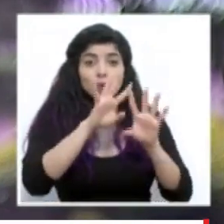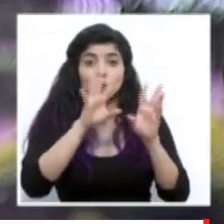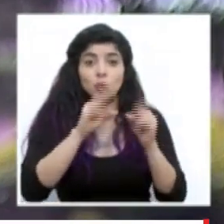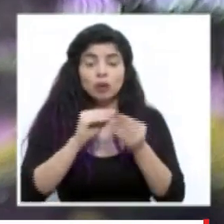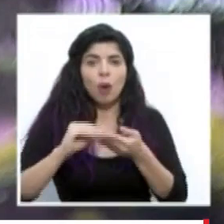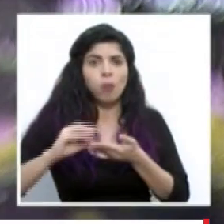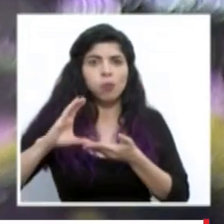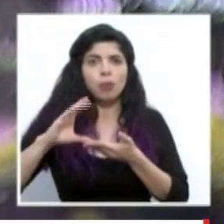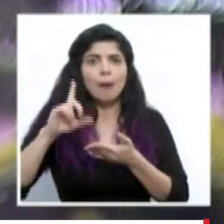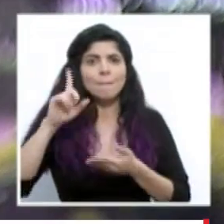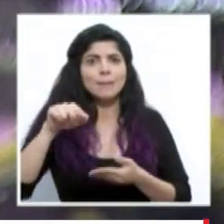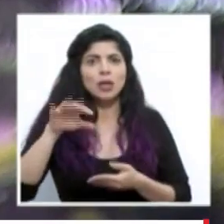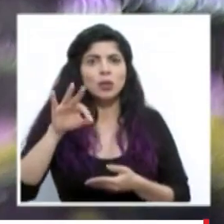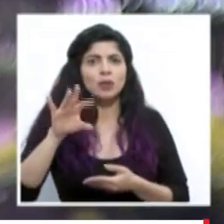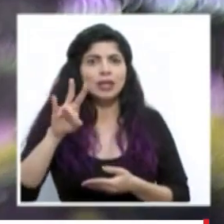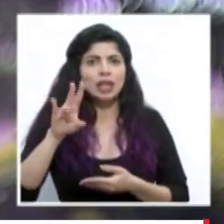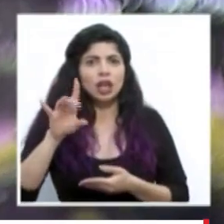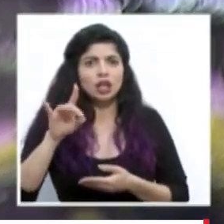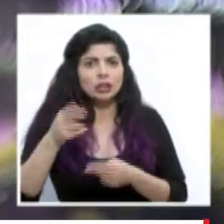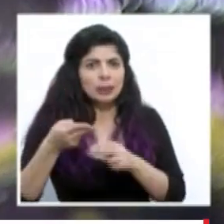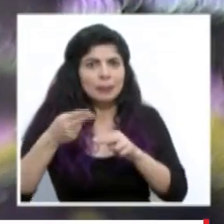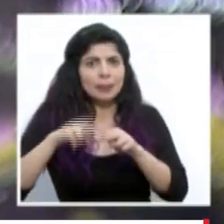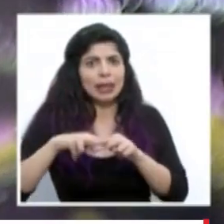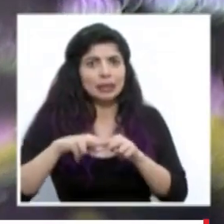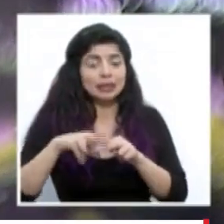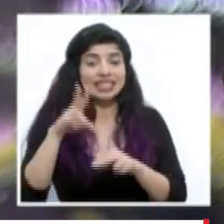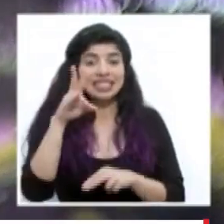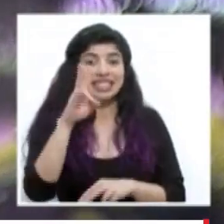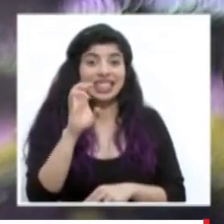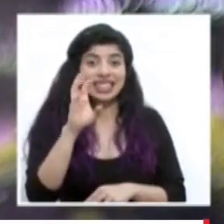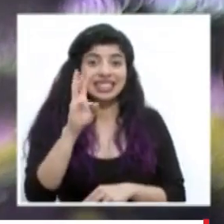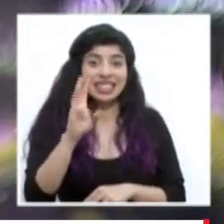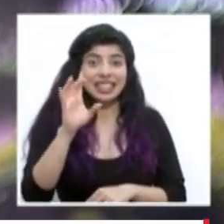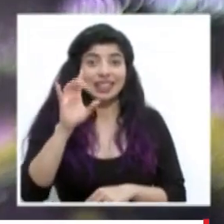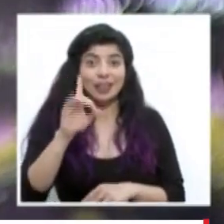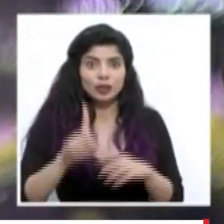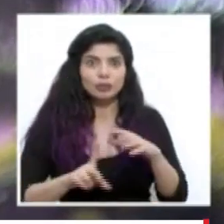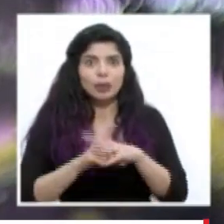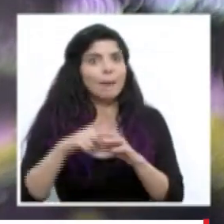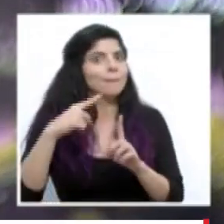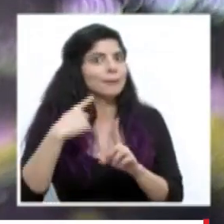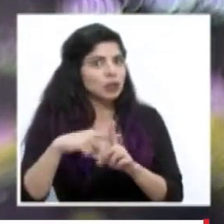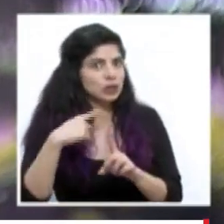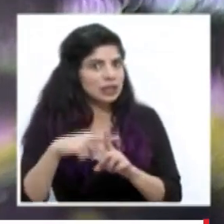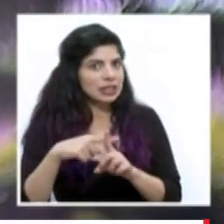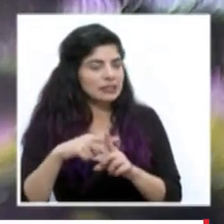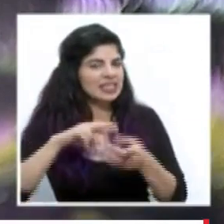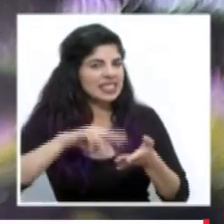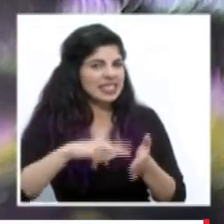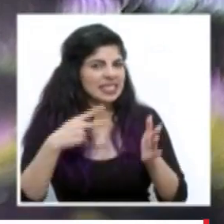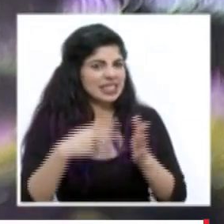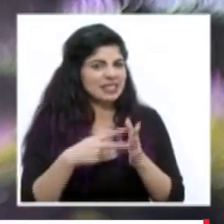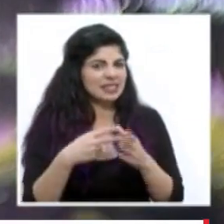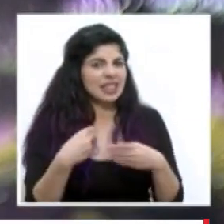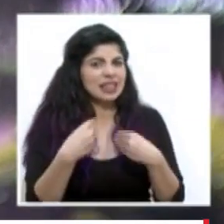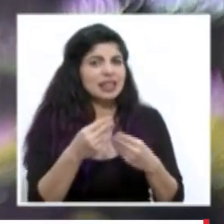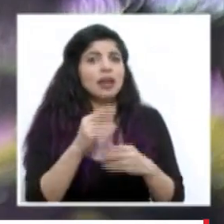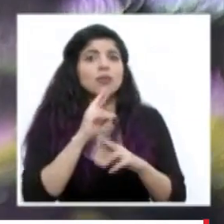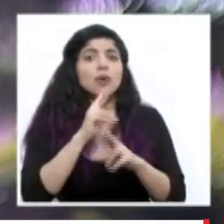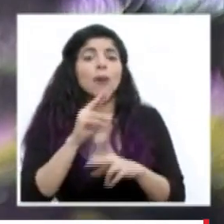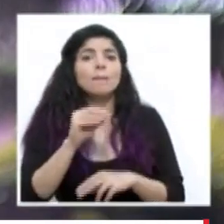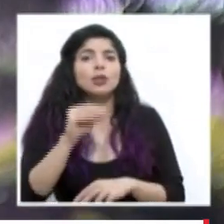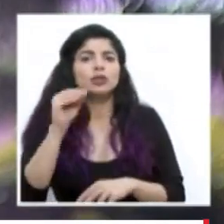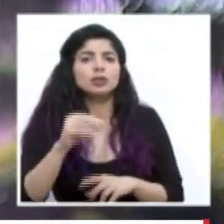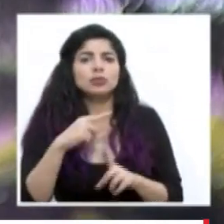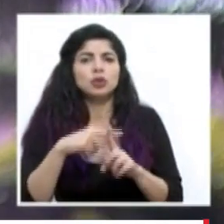de 1.978, de las cuales 768 fueron positivas, lo cual da un porcentaje positivo